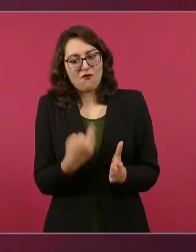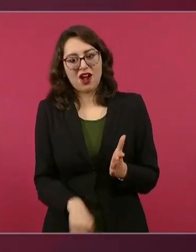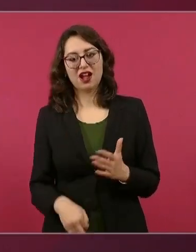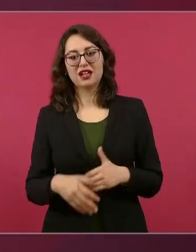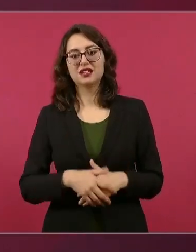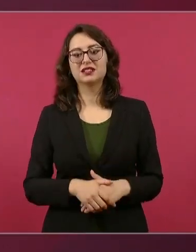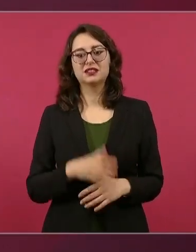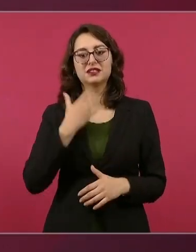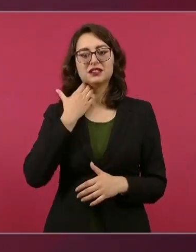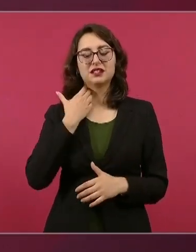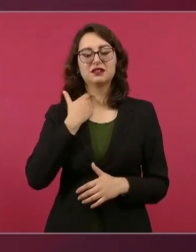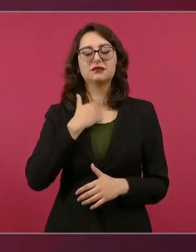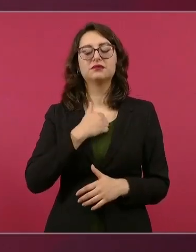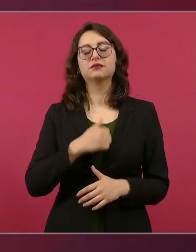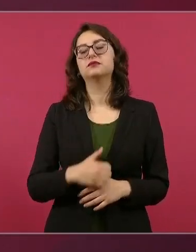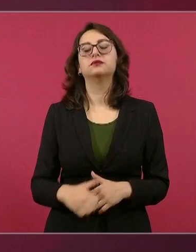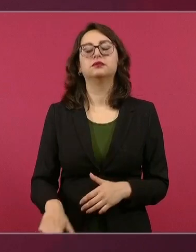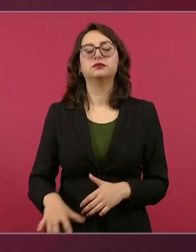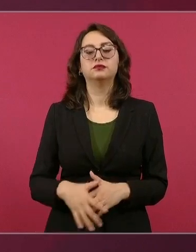pueden ser